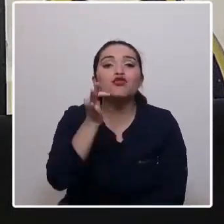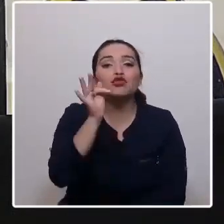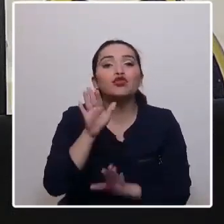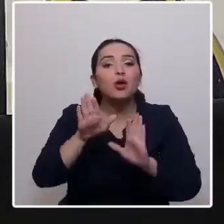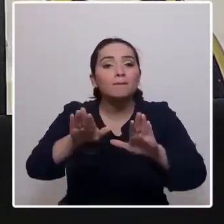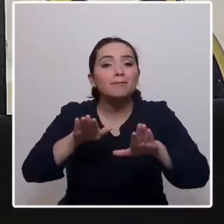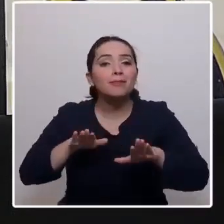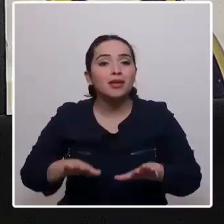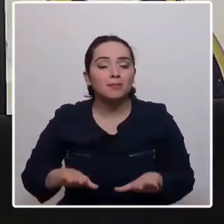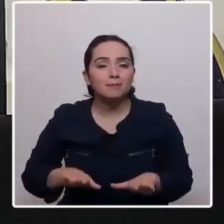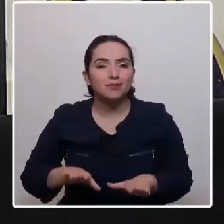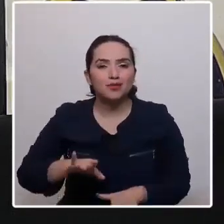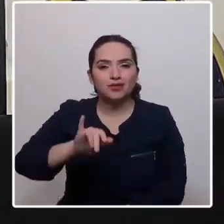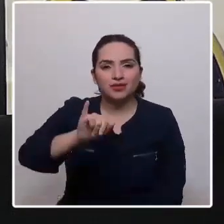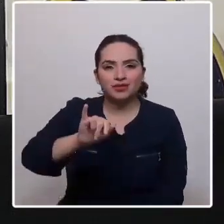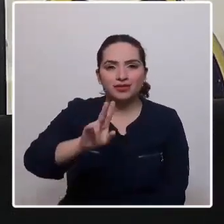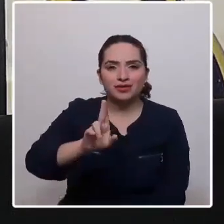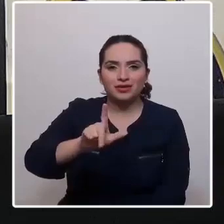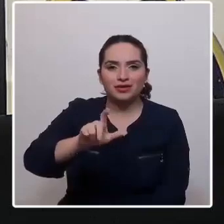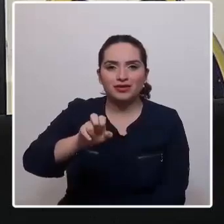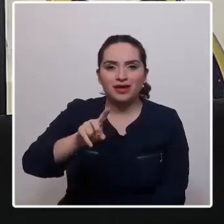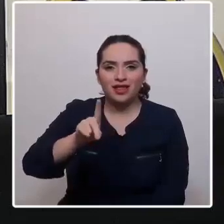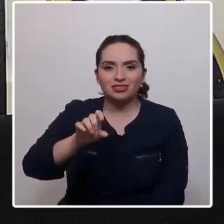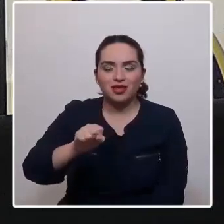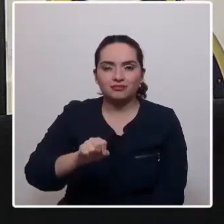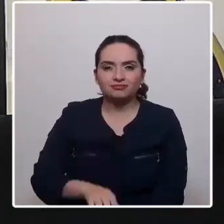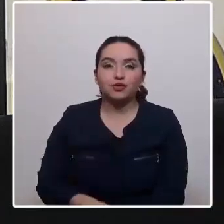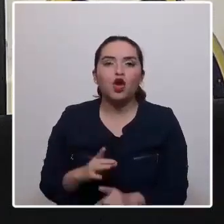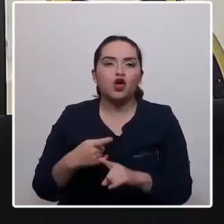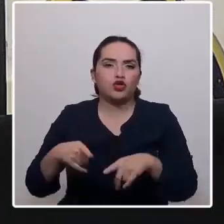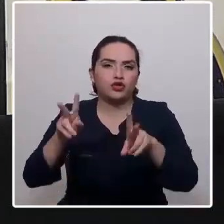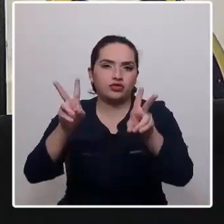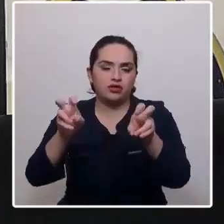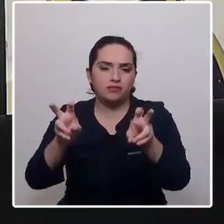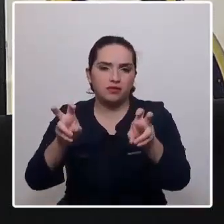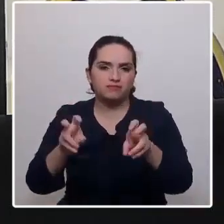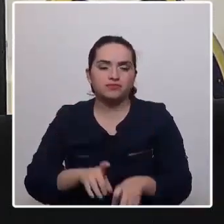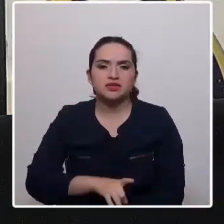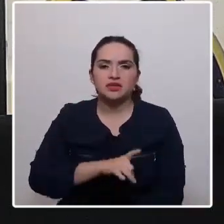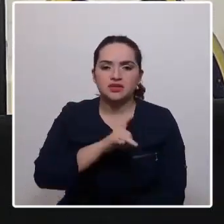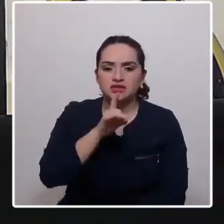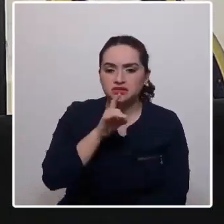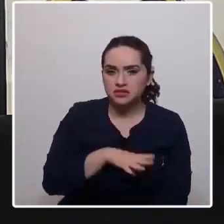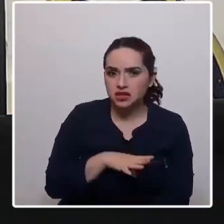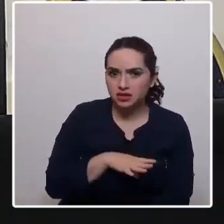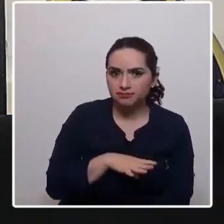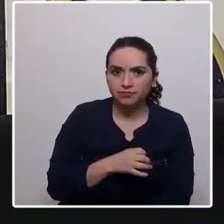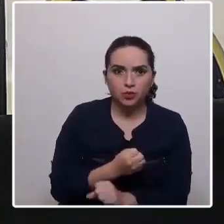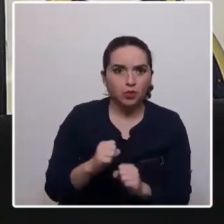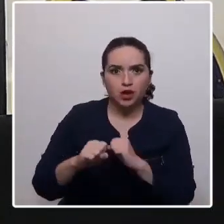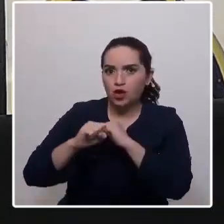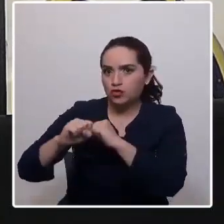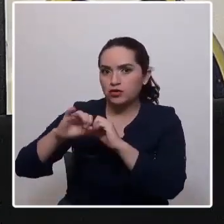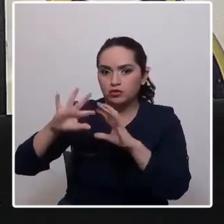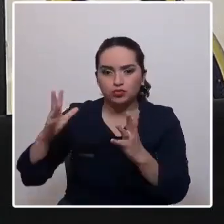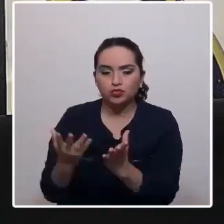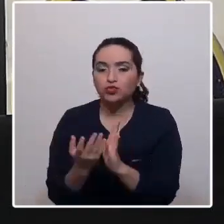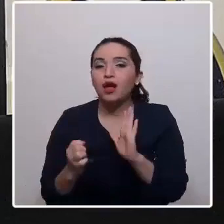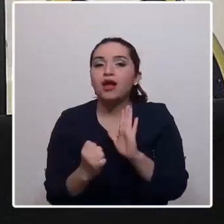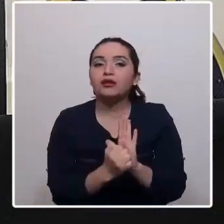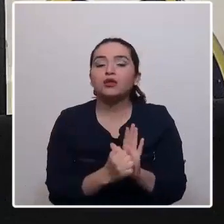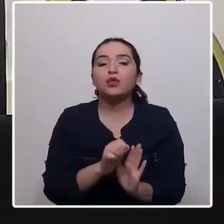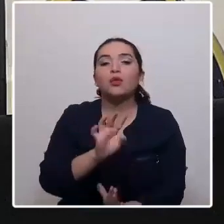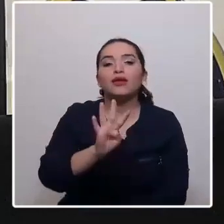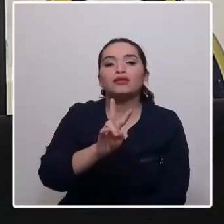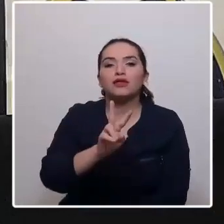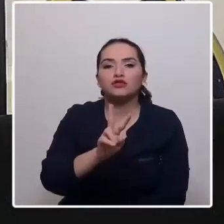tiene Irlanda. Otro tema, Chile no puede aislarse del mundo. Miren con atención lo que se ve en el artículo 42, en el